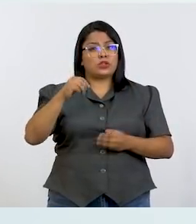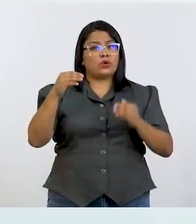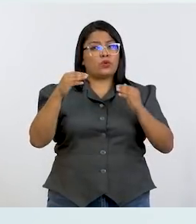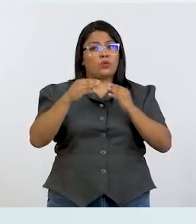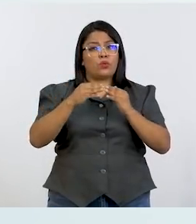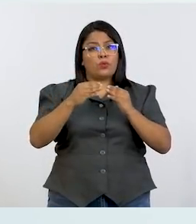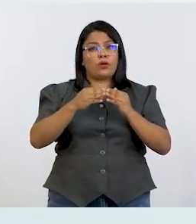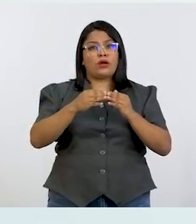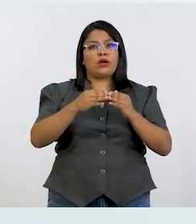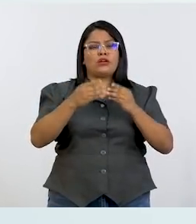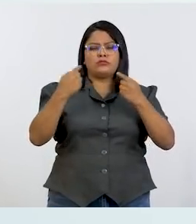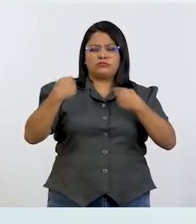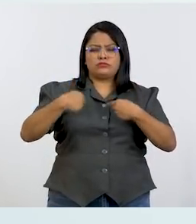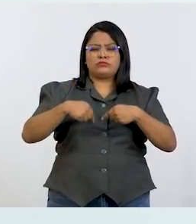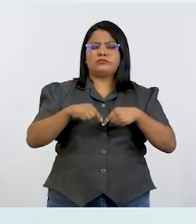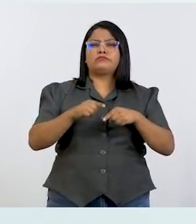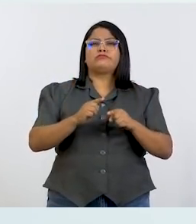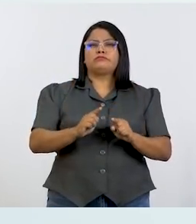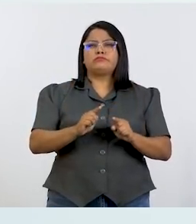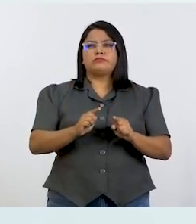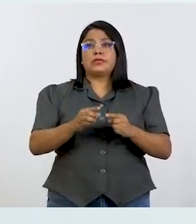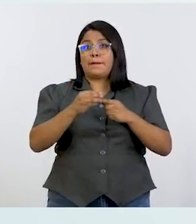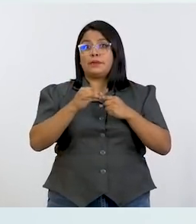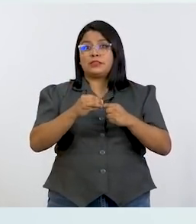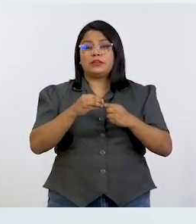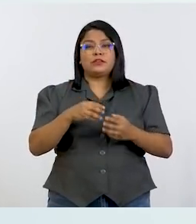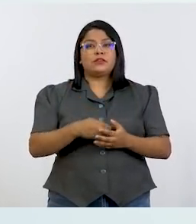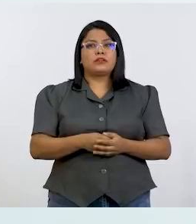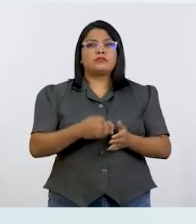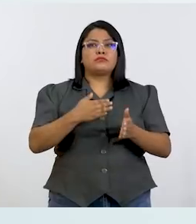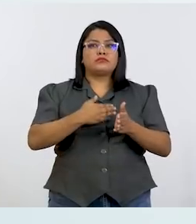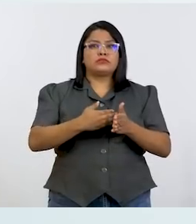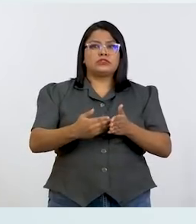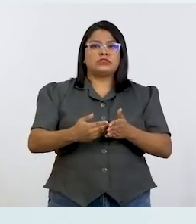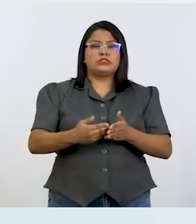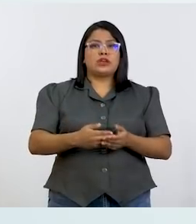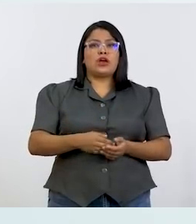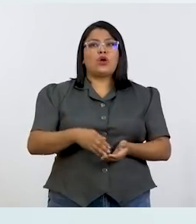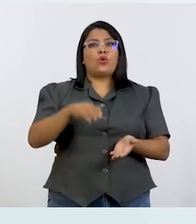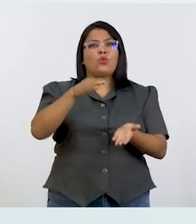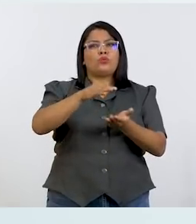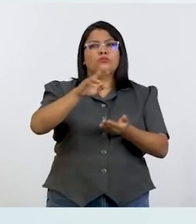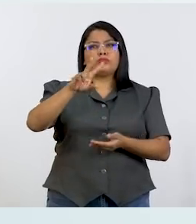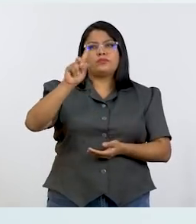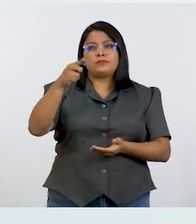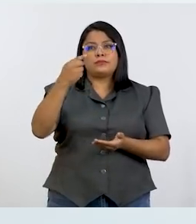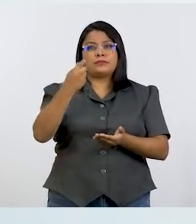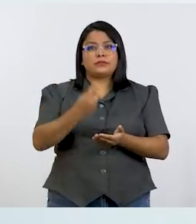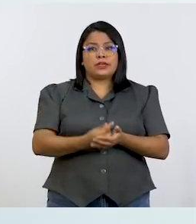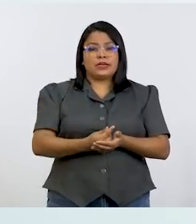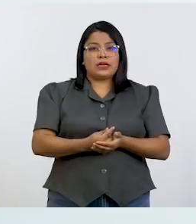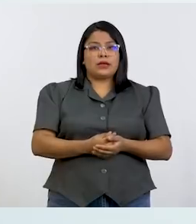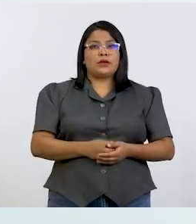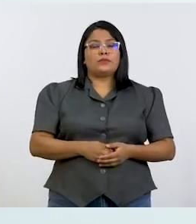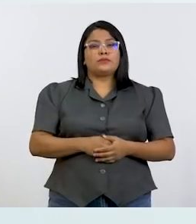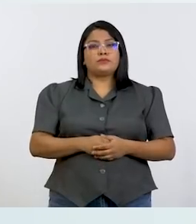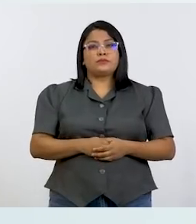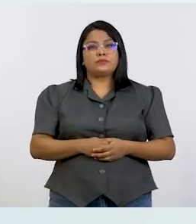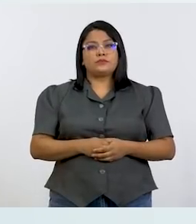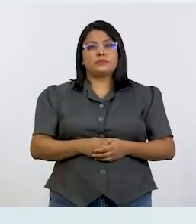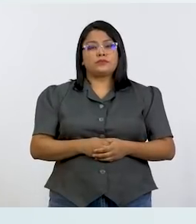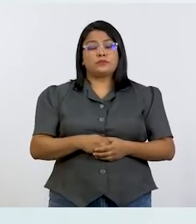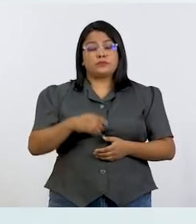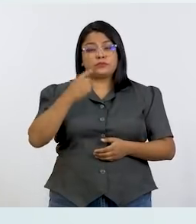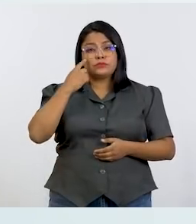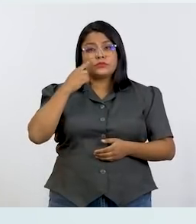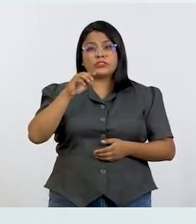Ahora te hablaré sobre la resta, y es que esta operación también tiene una secuencia muy particular. Se inicia en la unidad